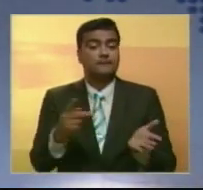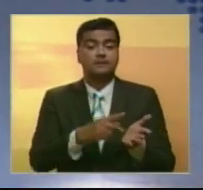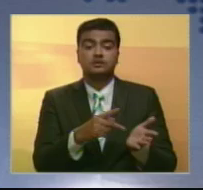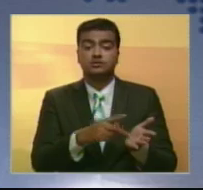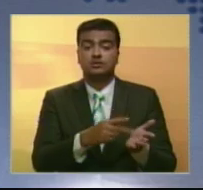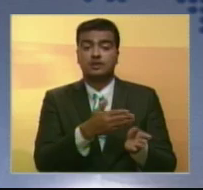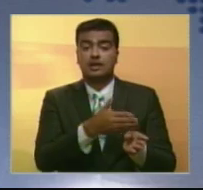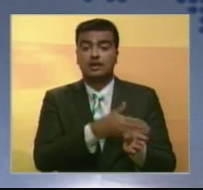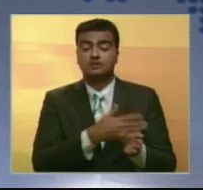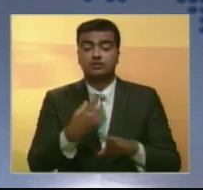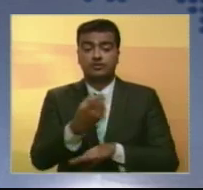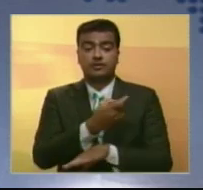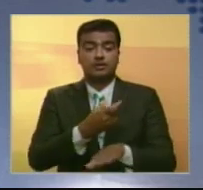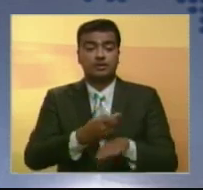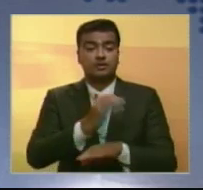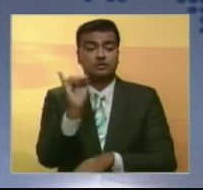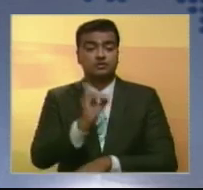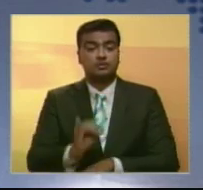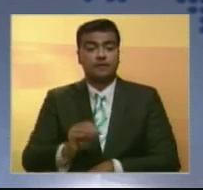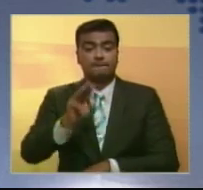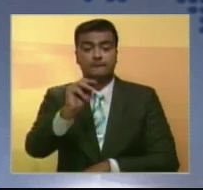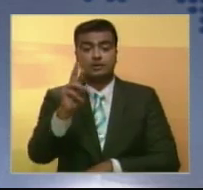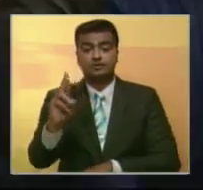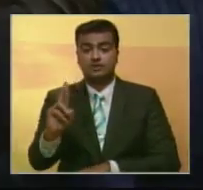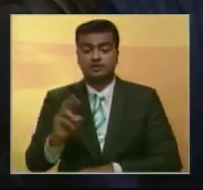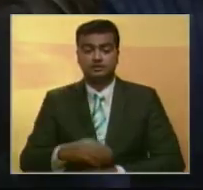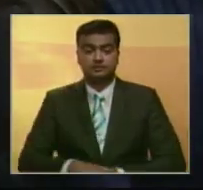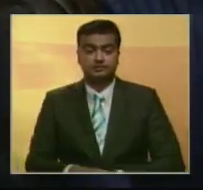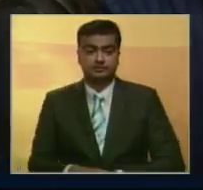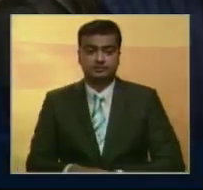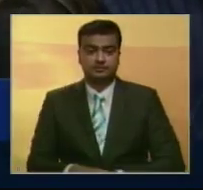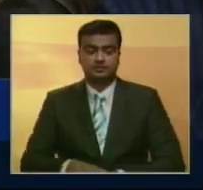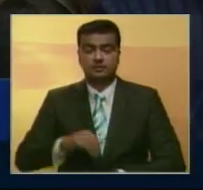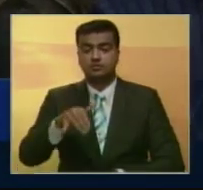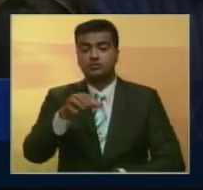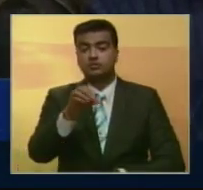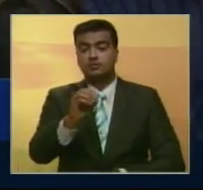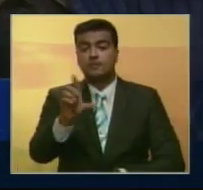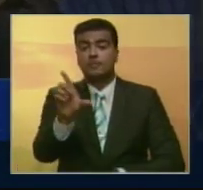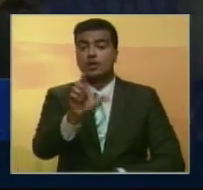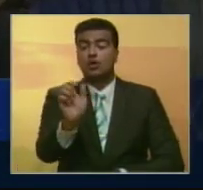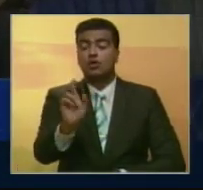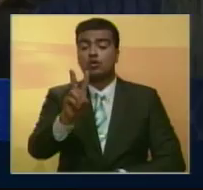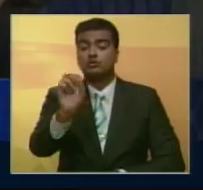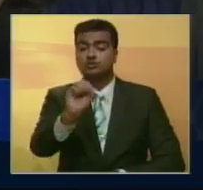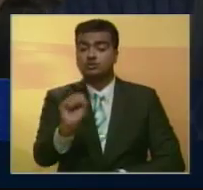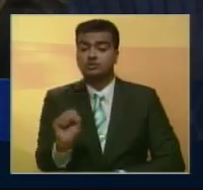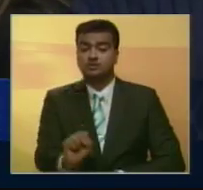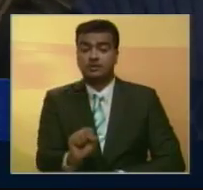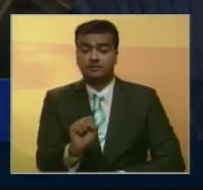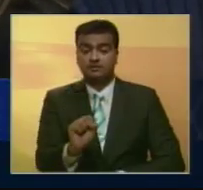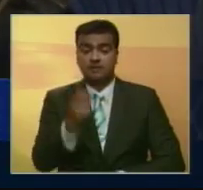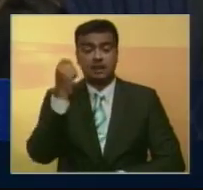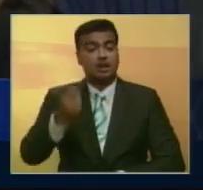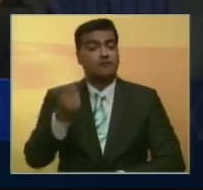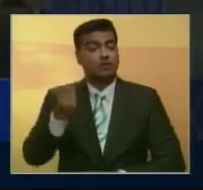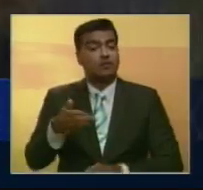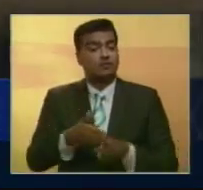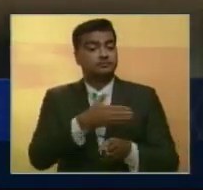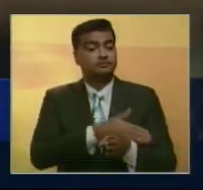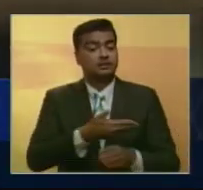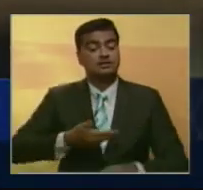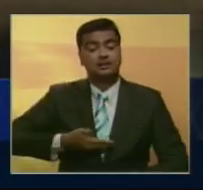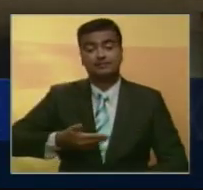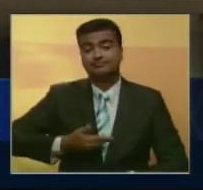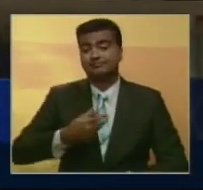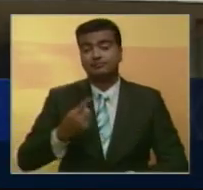del exgobernador del estado Zulia, Manuel Rosales. Jesús Ollarves, abogado defensor del exalcalde de Maracaibo, explicó que